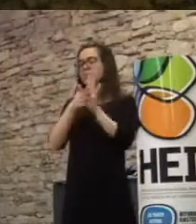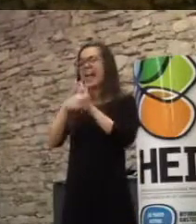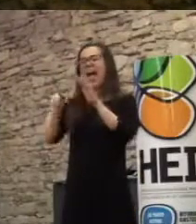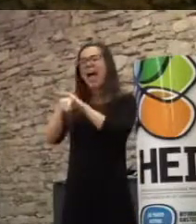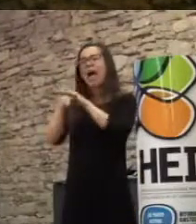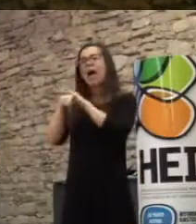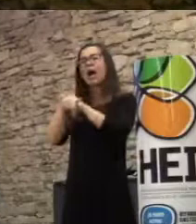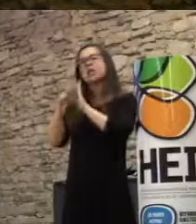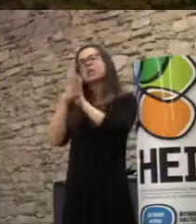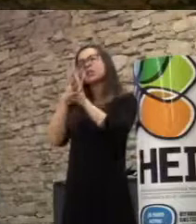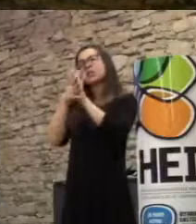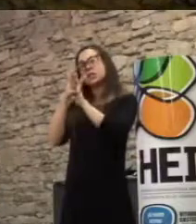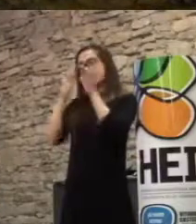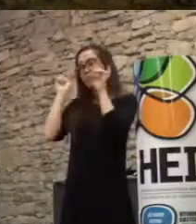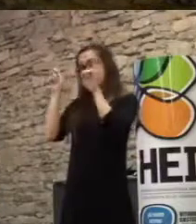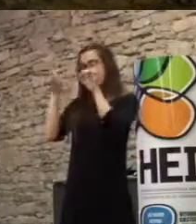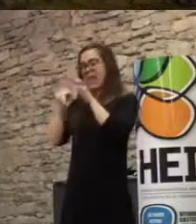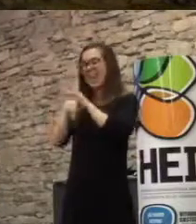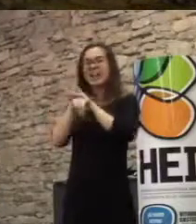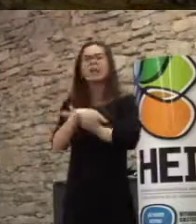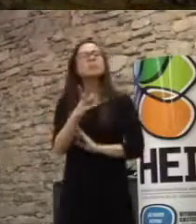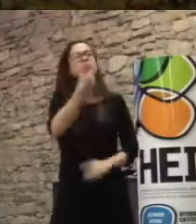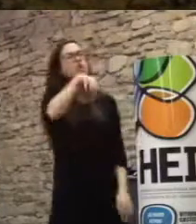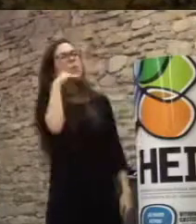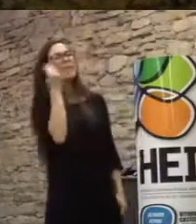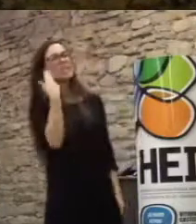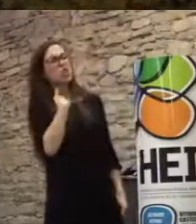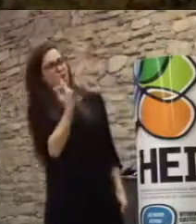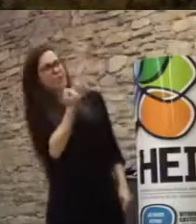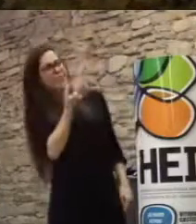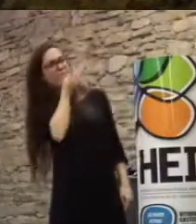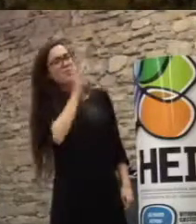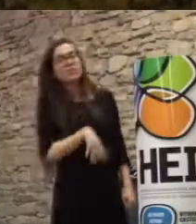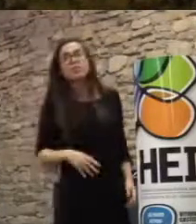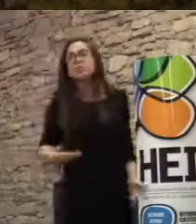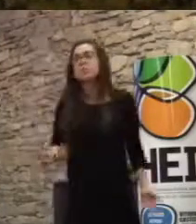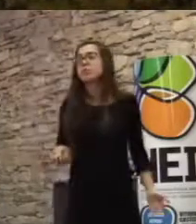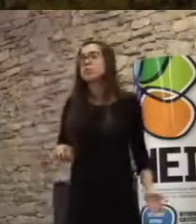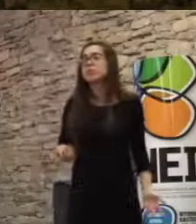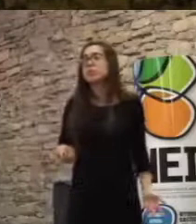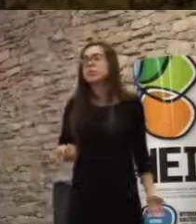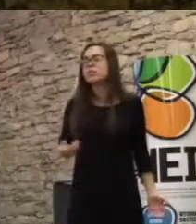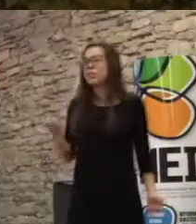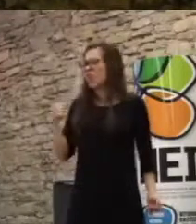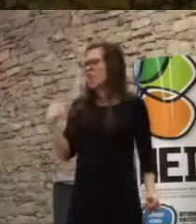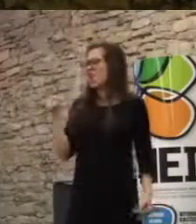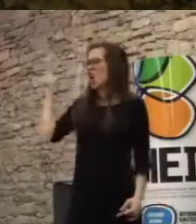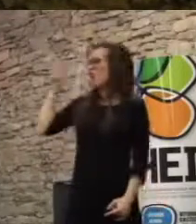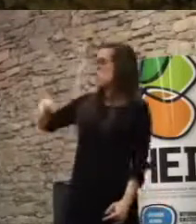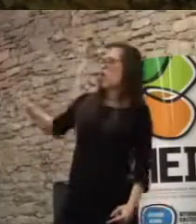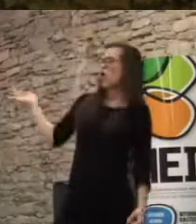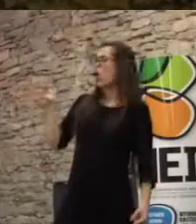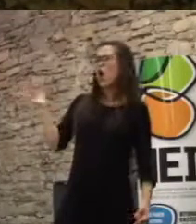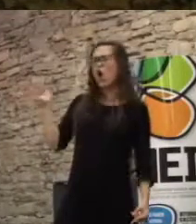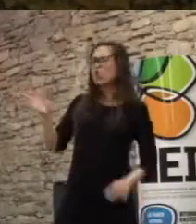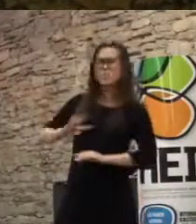vale qué idea más genial y le expliqué y le pregunta sorprende oye como queréis que soy yo como jefe no y salta alguien que estaba así como envalentona dice tú tú eres el mayor hijo de que ha visto